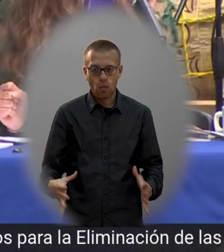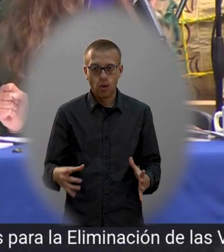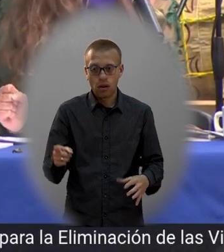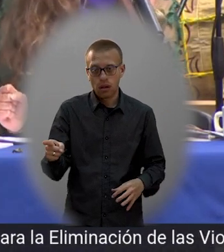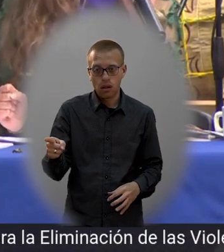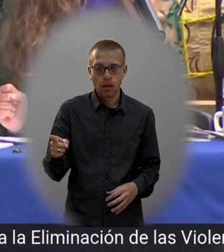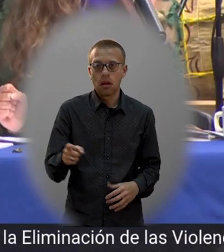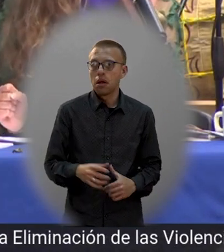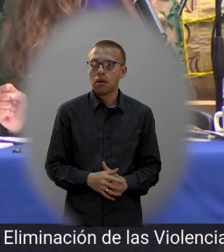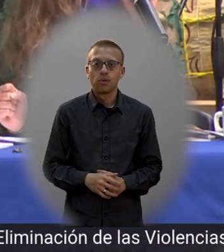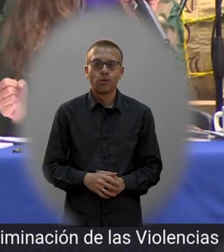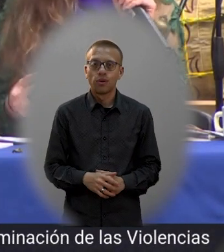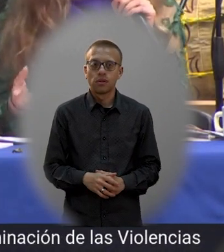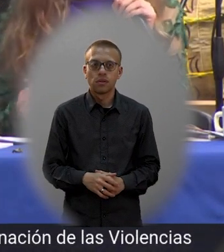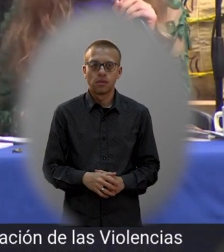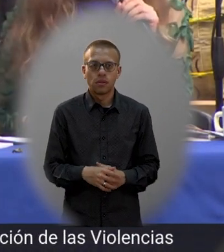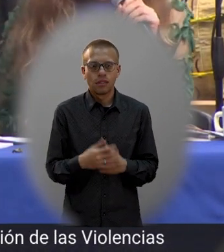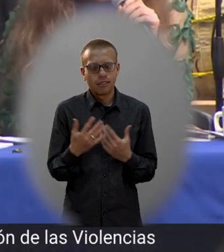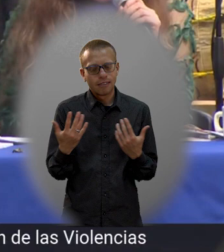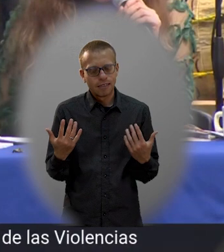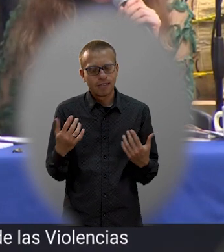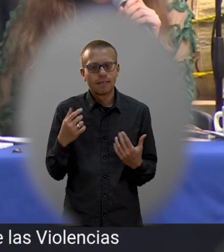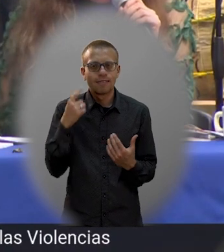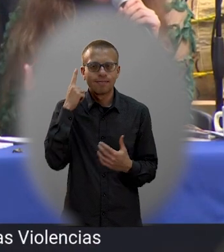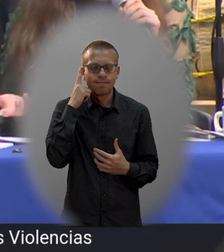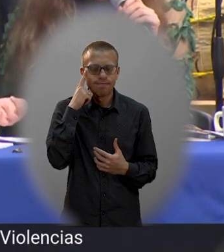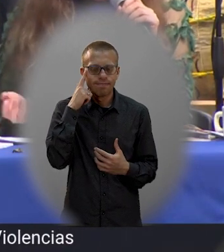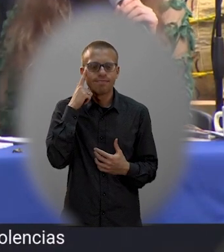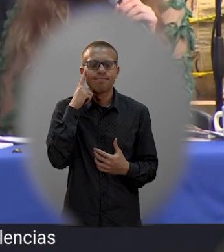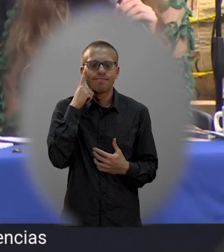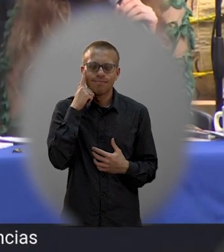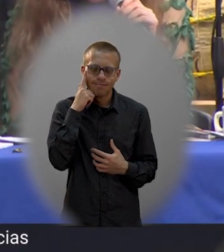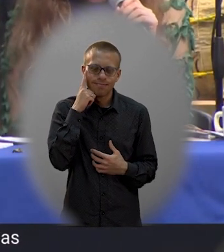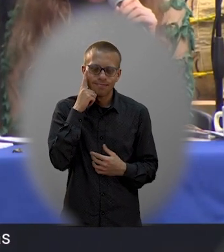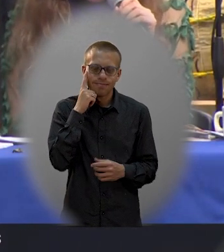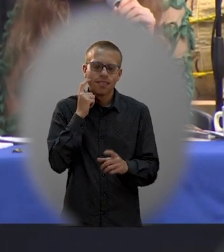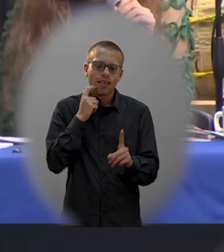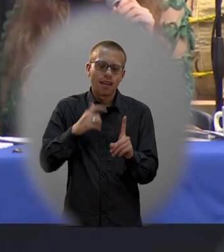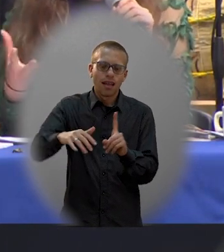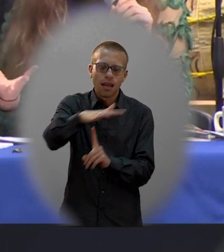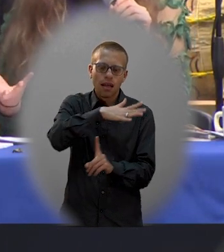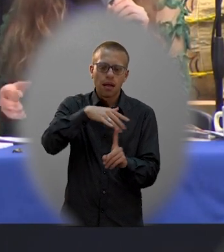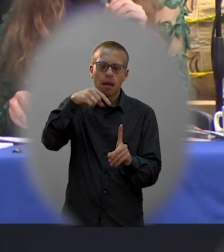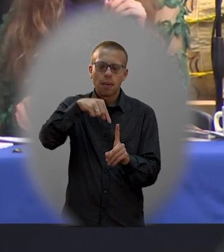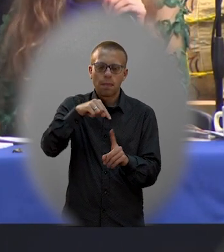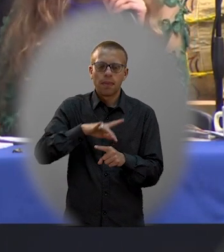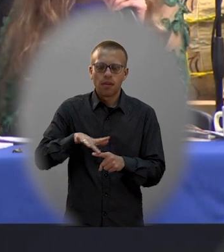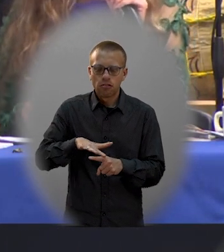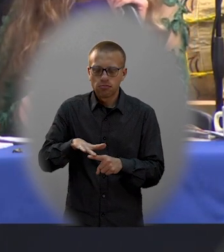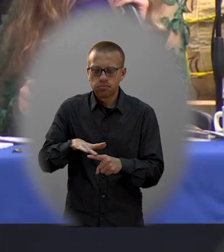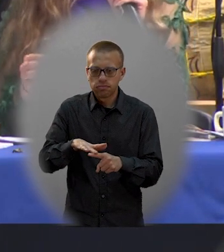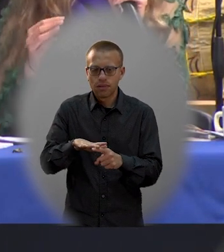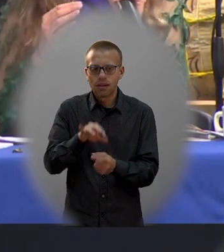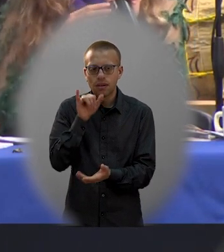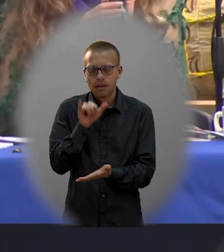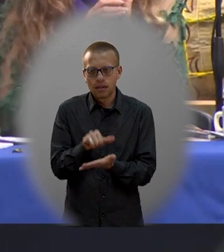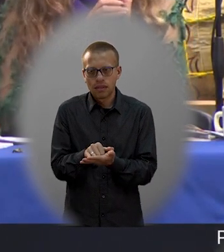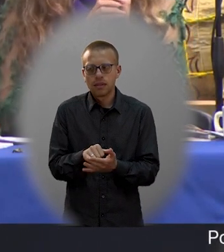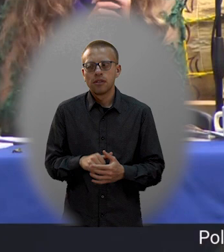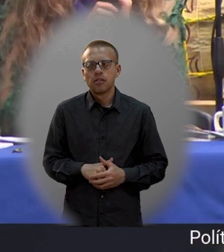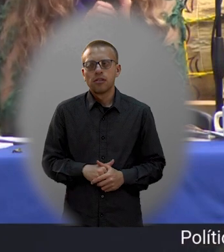ella. Entonces, siento que es vital el ámbito de aplicación en ese caso.